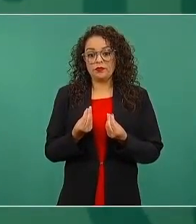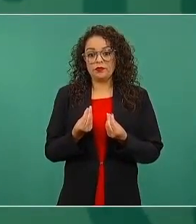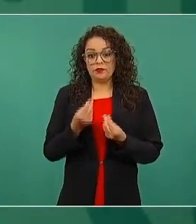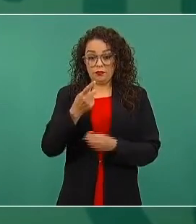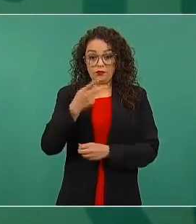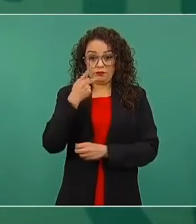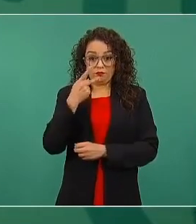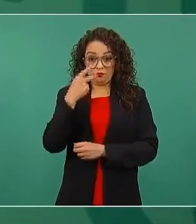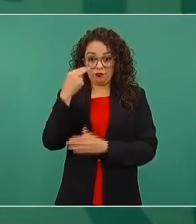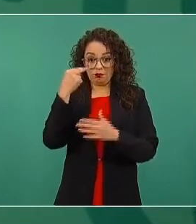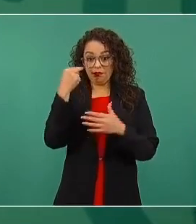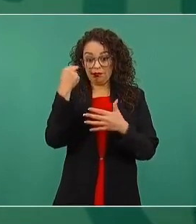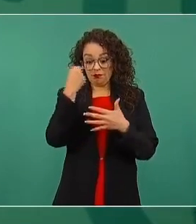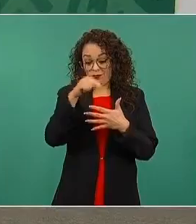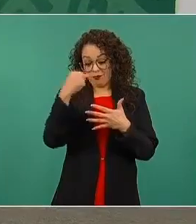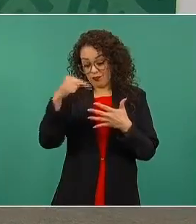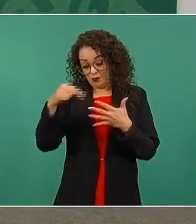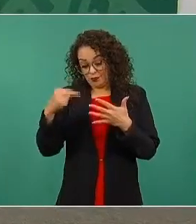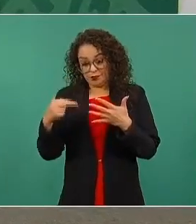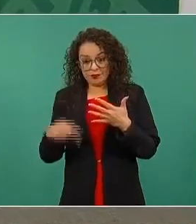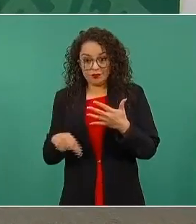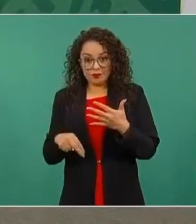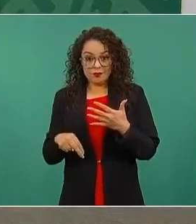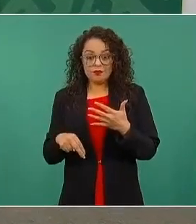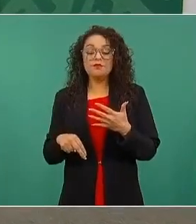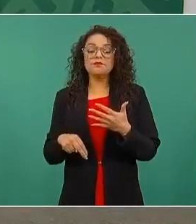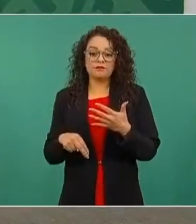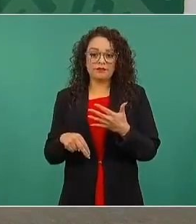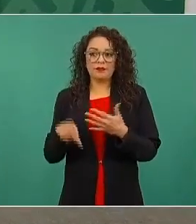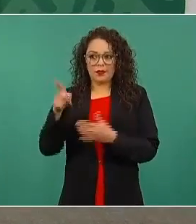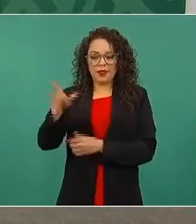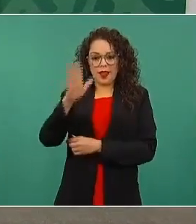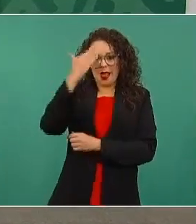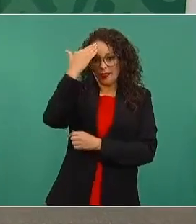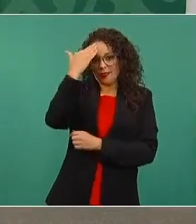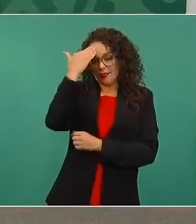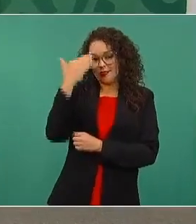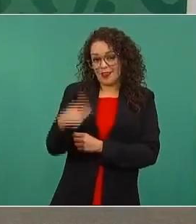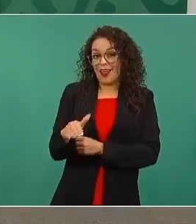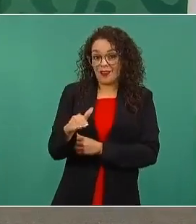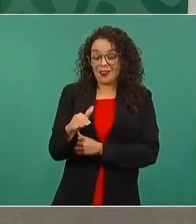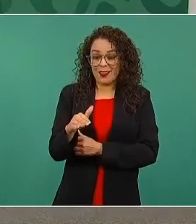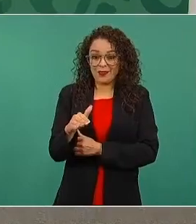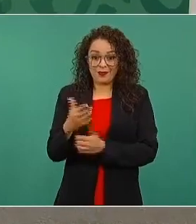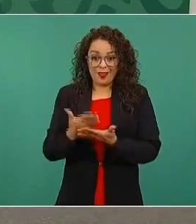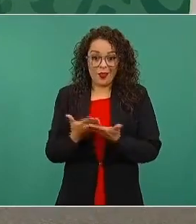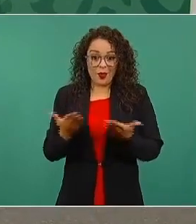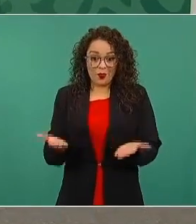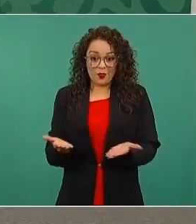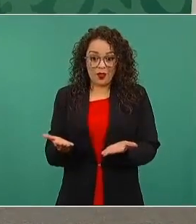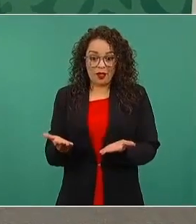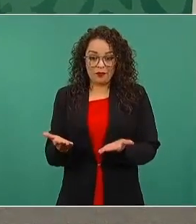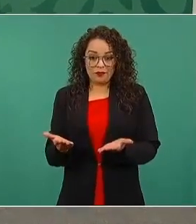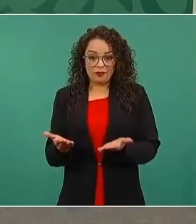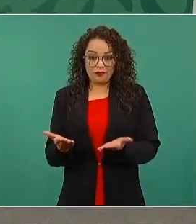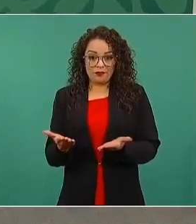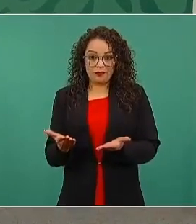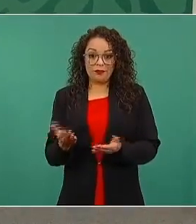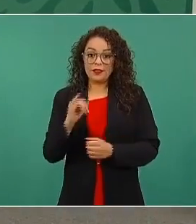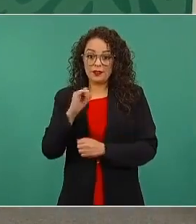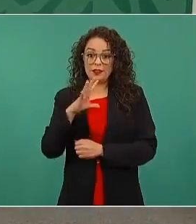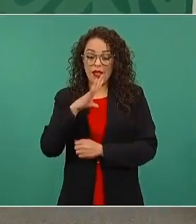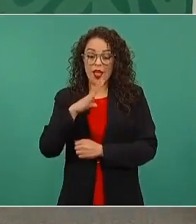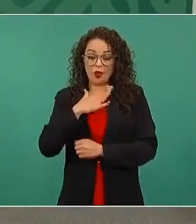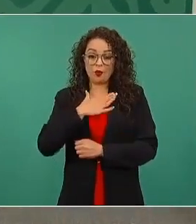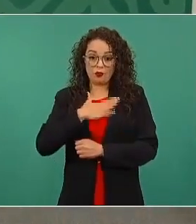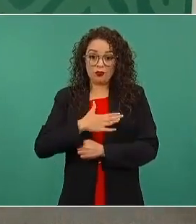van a saber de que no hay impunidad y de que…